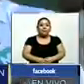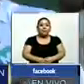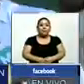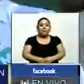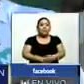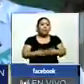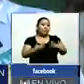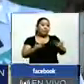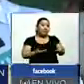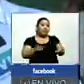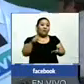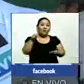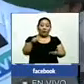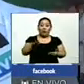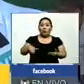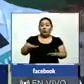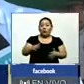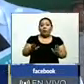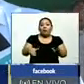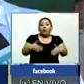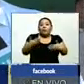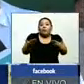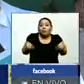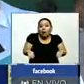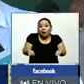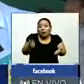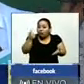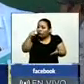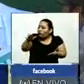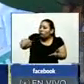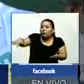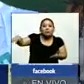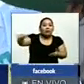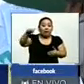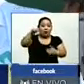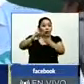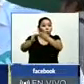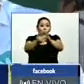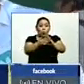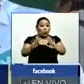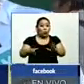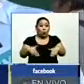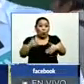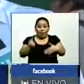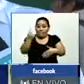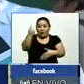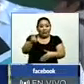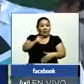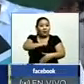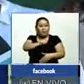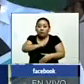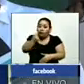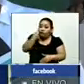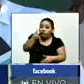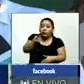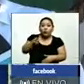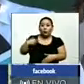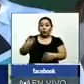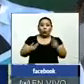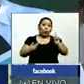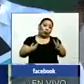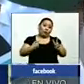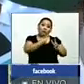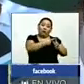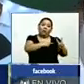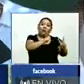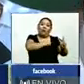Y esta área la programamos porque son áreas prácticamente descubiertas. Aquí en esta colonia no hay promotor de salud y nosotros, como solo somos dos inspectores,